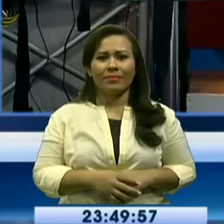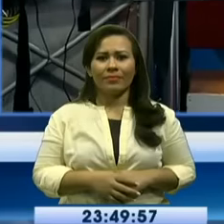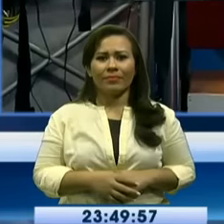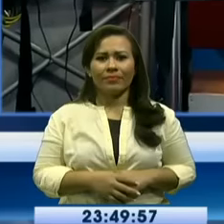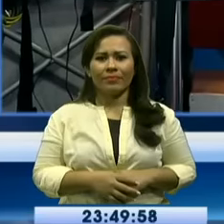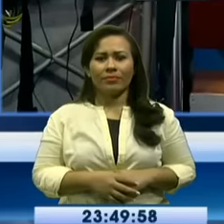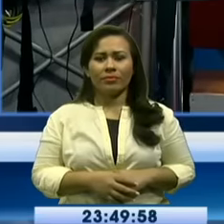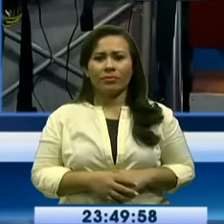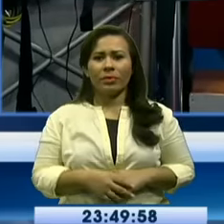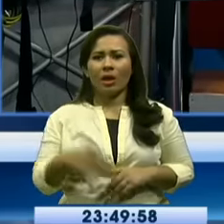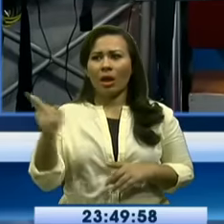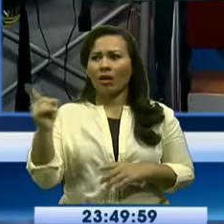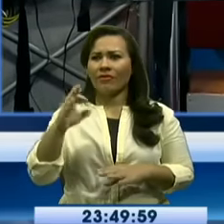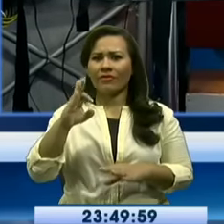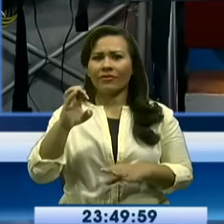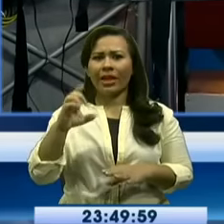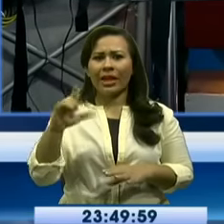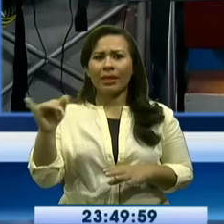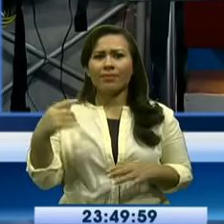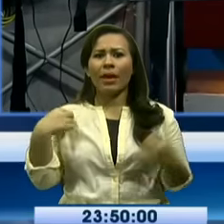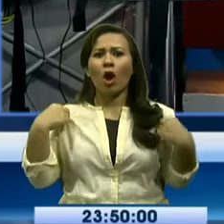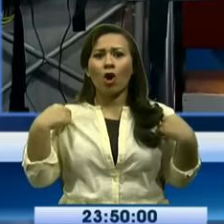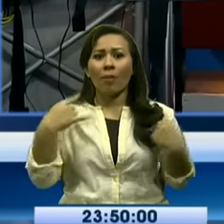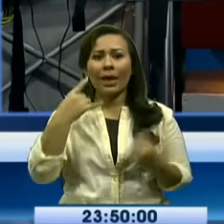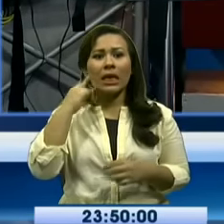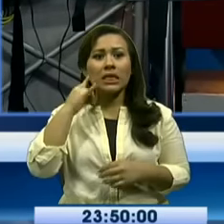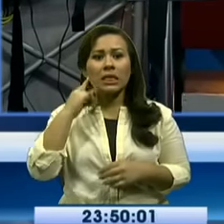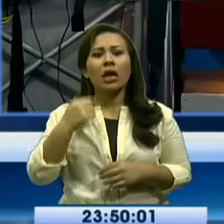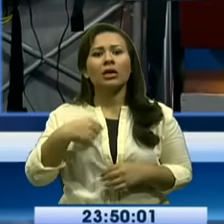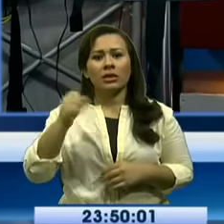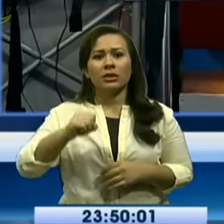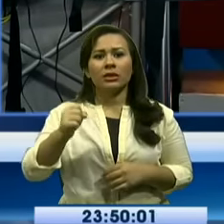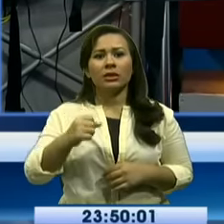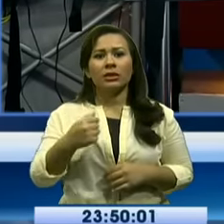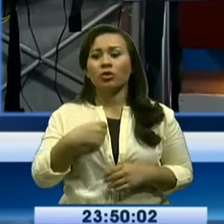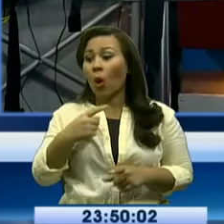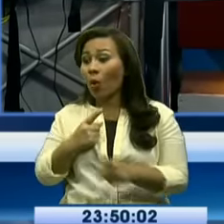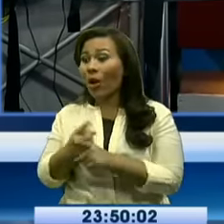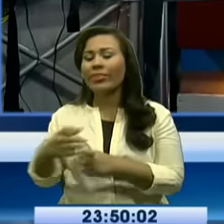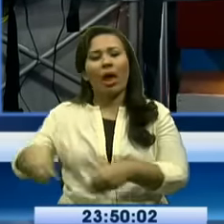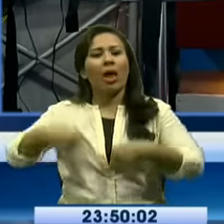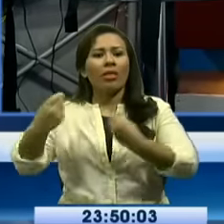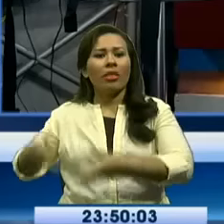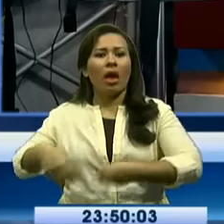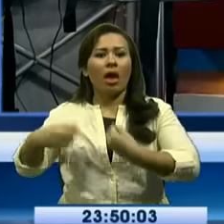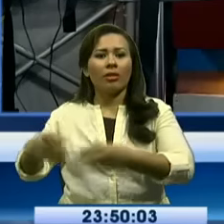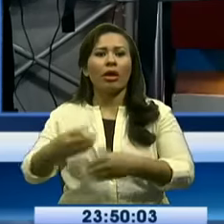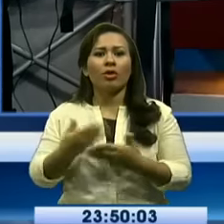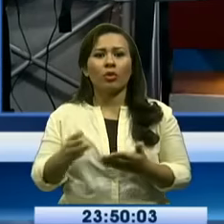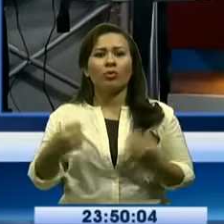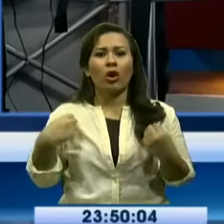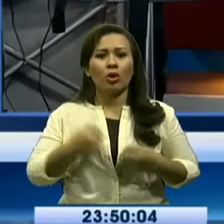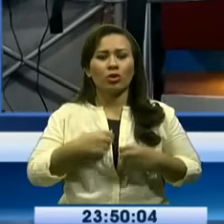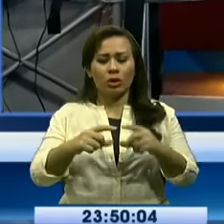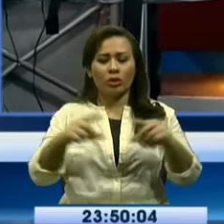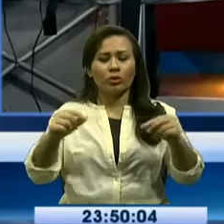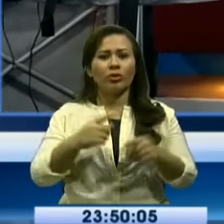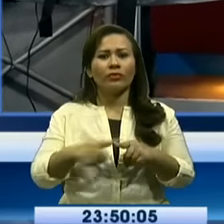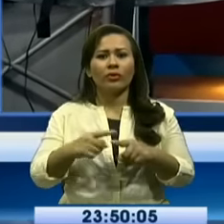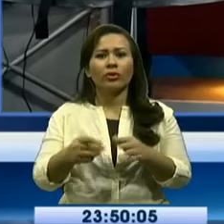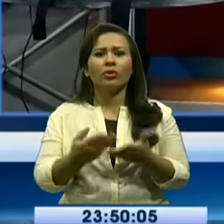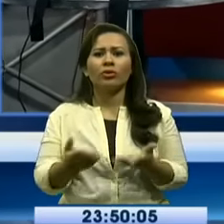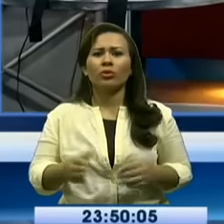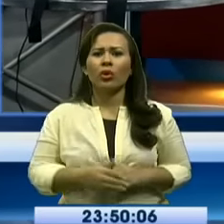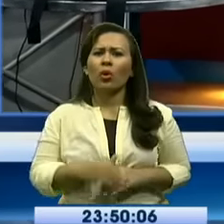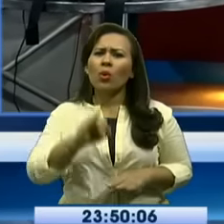me decía Felipe que tiene ropa hasta de sus niñas ahí. Sí, cargo ropa. Por si acaso las encuentre. Claro, aquí cargo ropa, chompita, calzoncito.